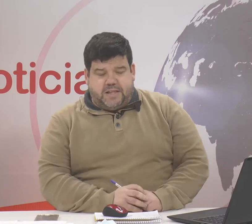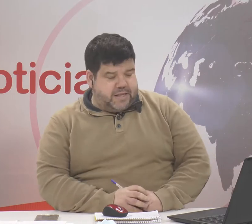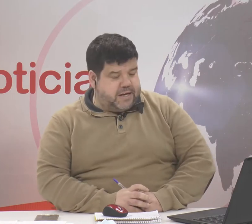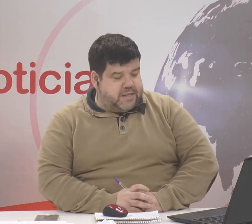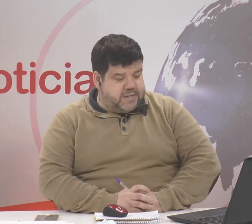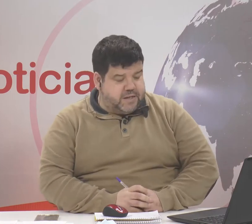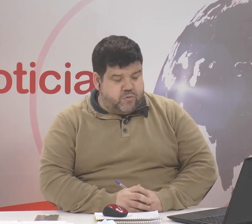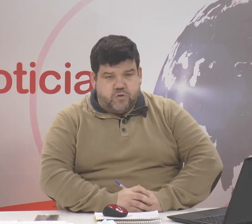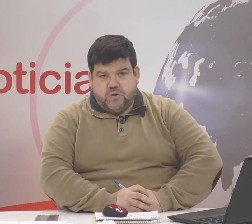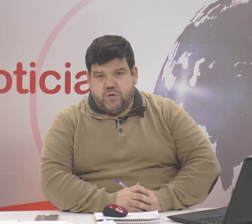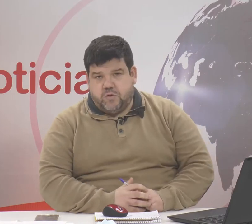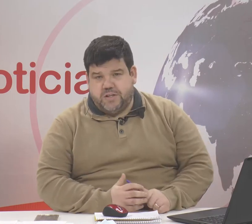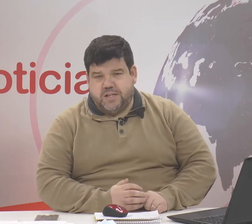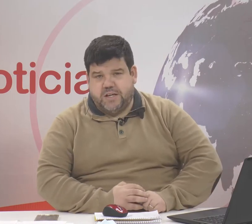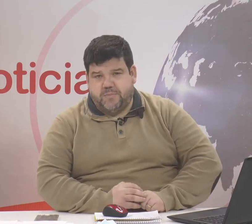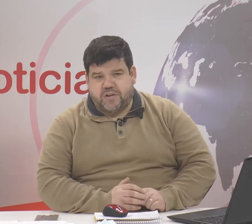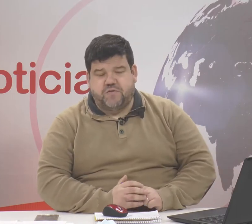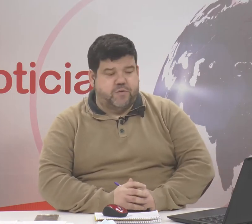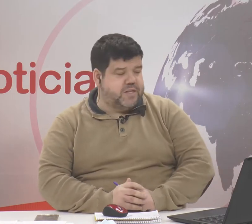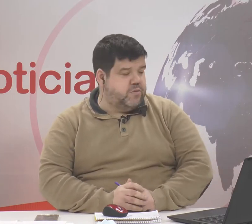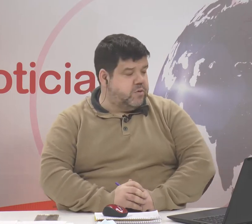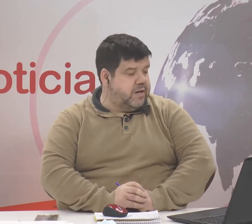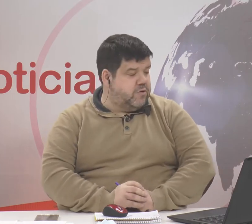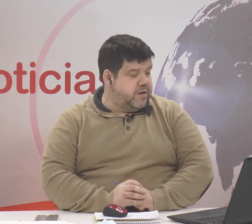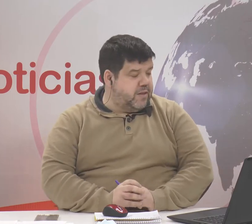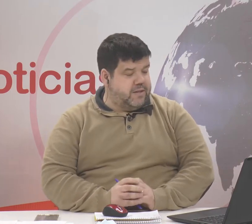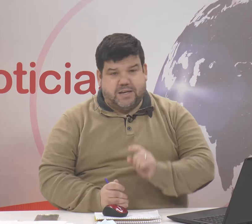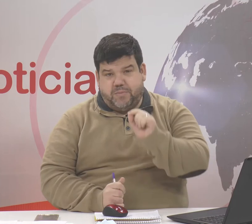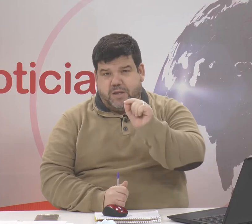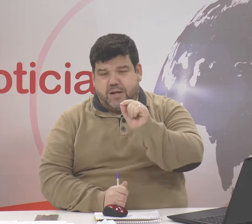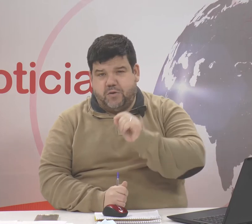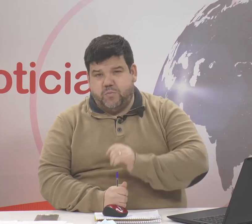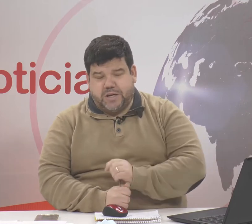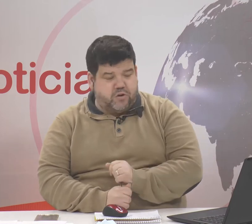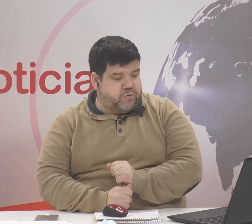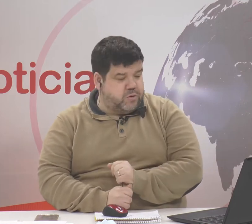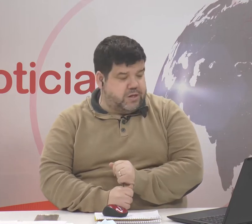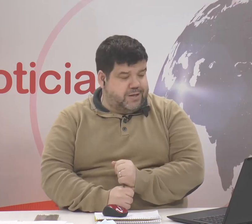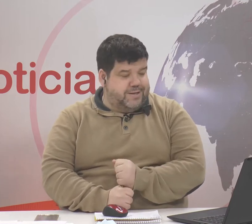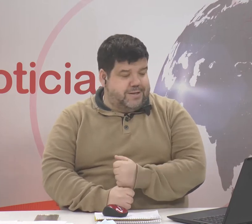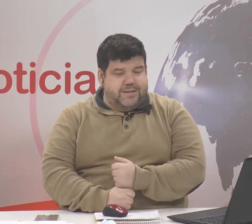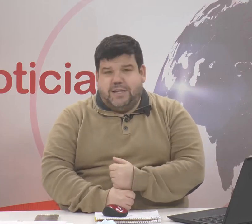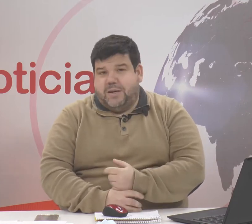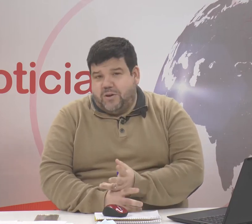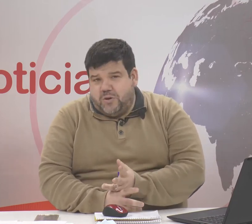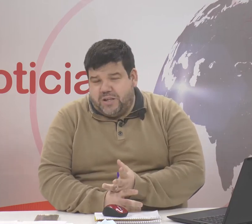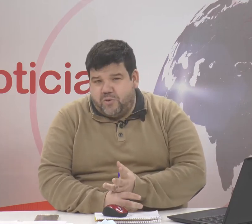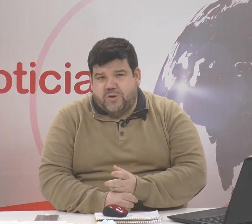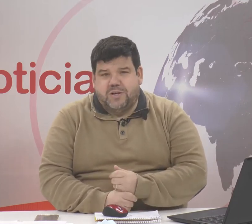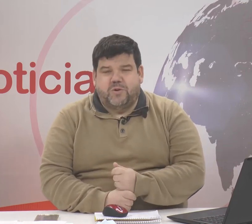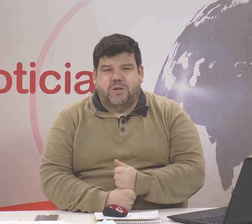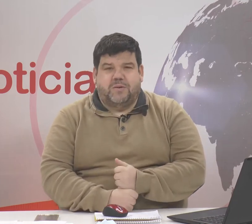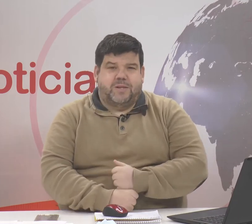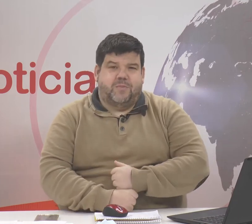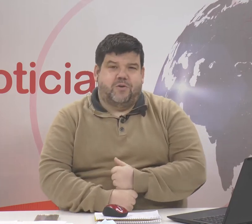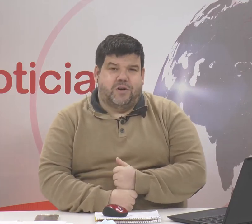1:20 de la tarde, seguimos con este repaso informativo de la jornada. Déjenme darles un pequeño apunte. Tiene que ver con el deporte,